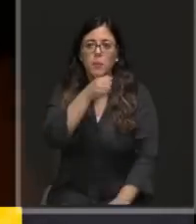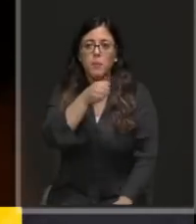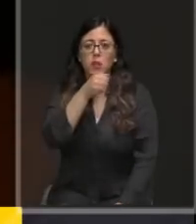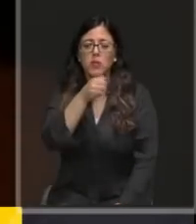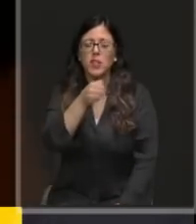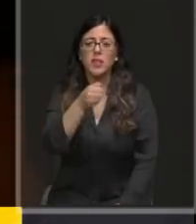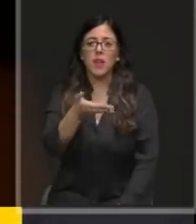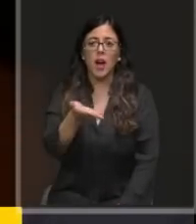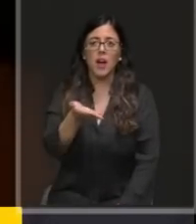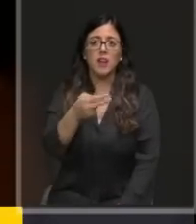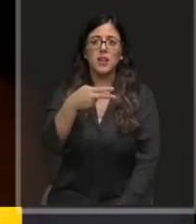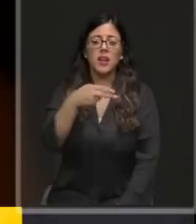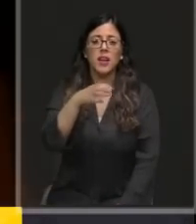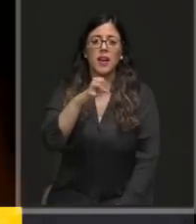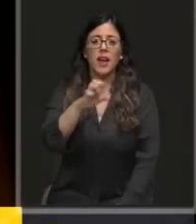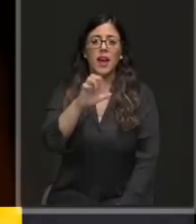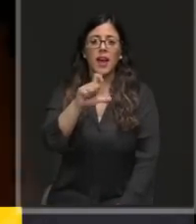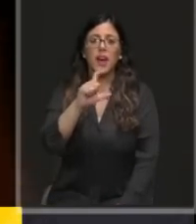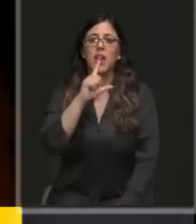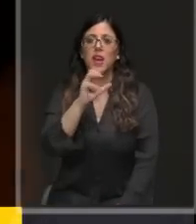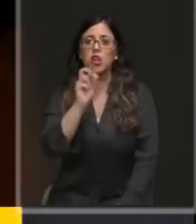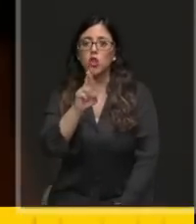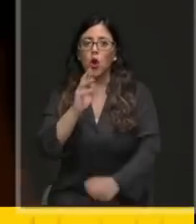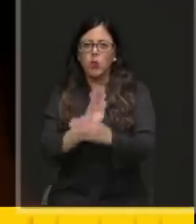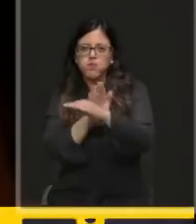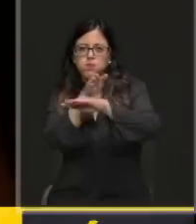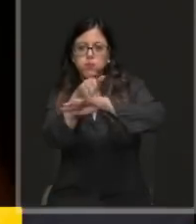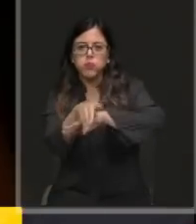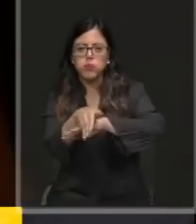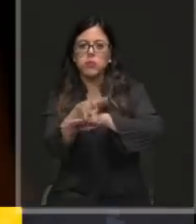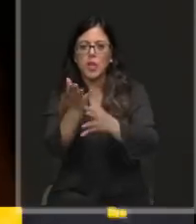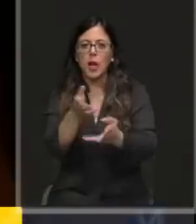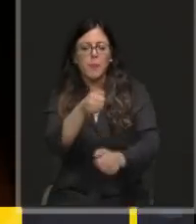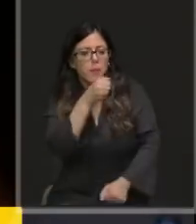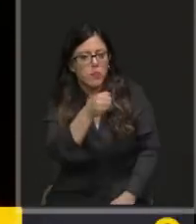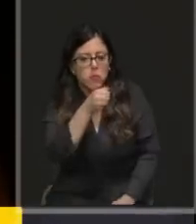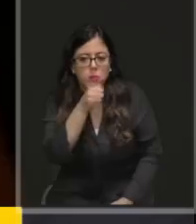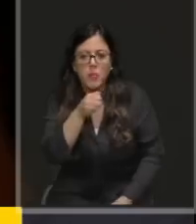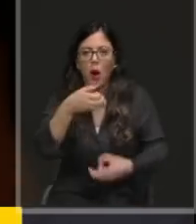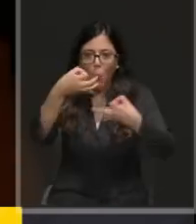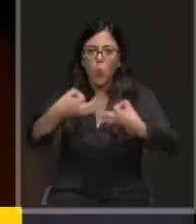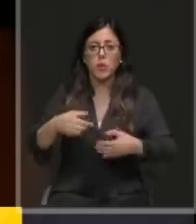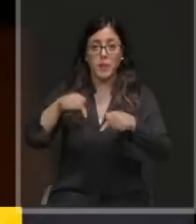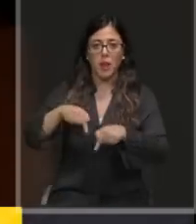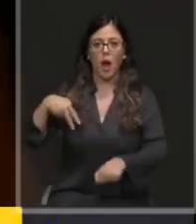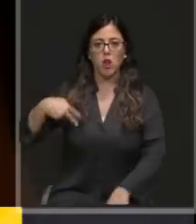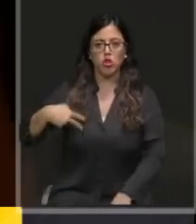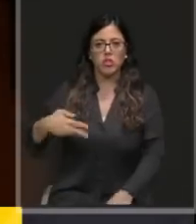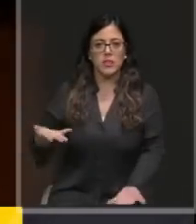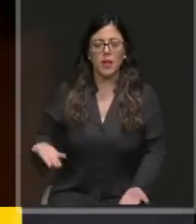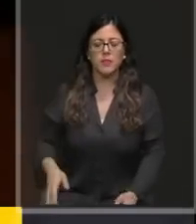que va precisamente rumbo a un punto para obtener mayores detalles de esta noticia que está en pleno desarrollo Héctor